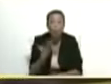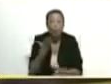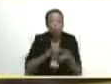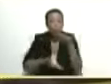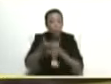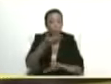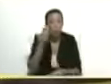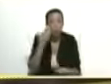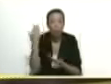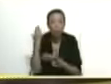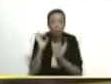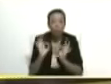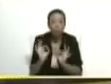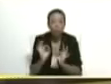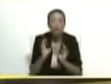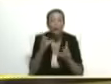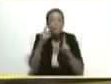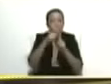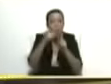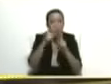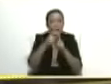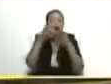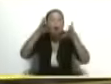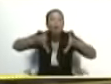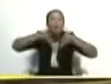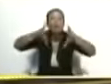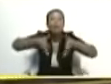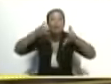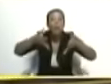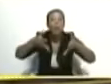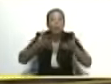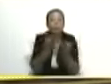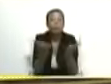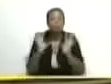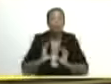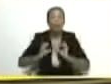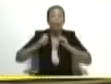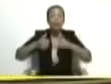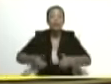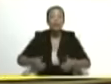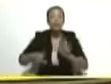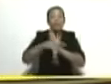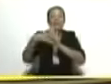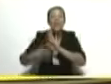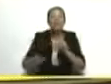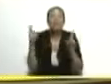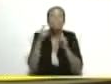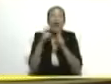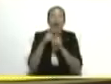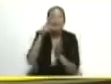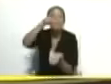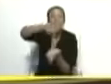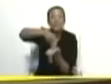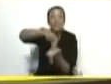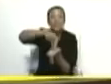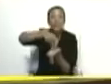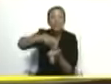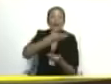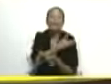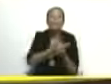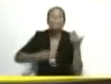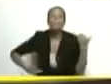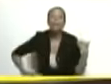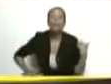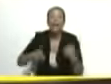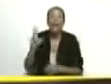intercambiar con ustedes algunas palabras y algunas orientaciones. Por eso, sin más, dejo en el derecho de palabra a el presidente del